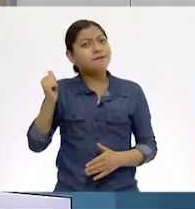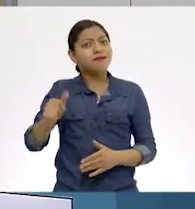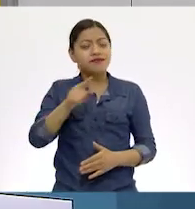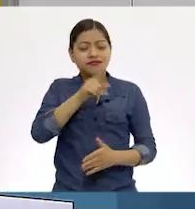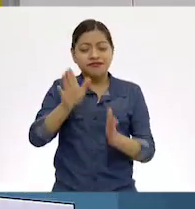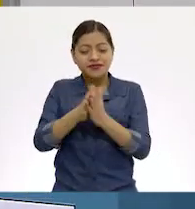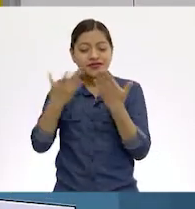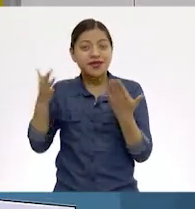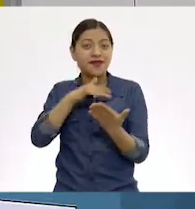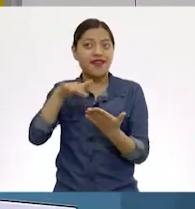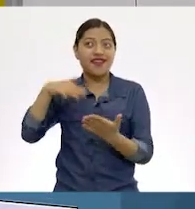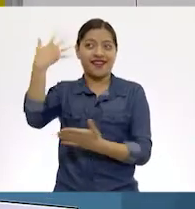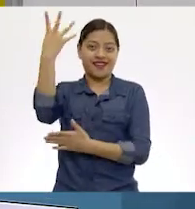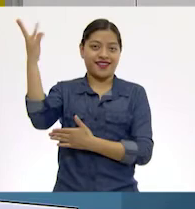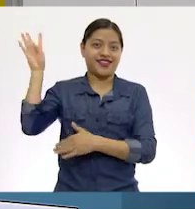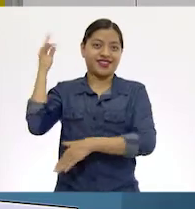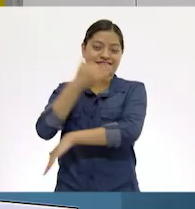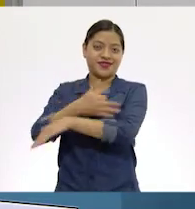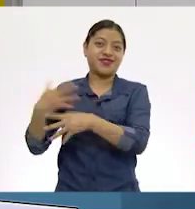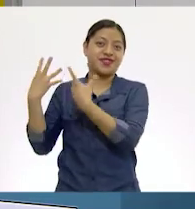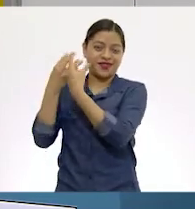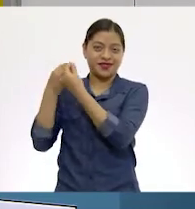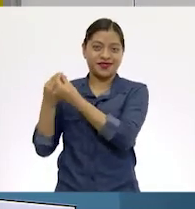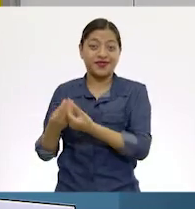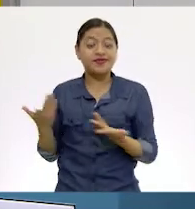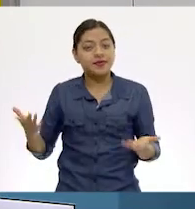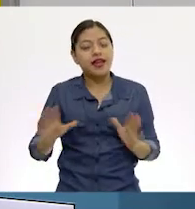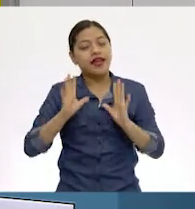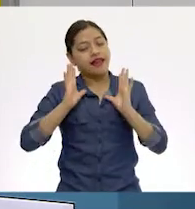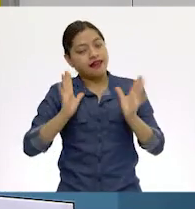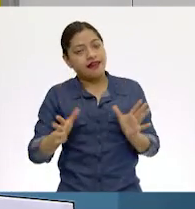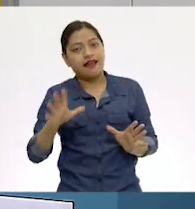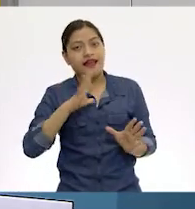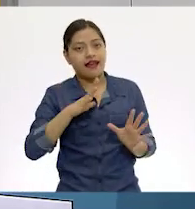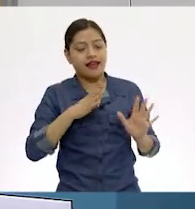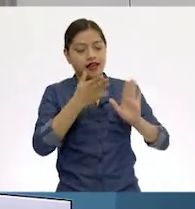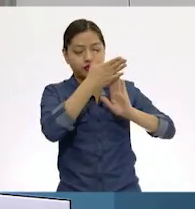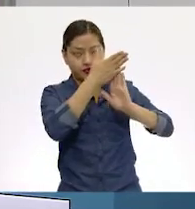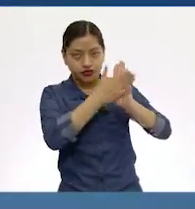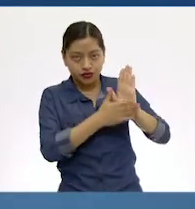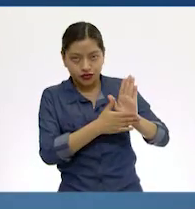familia. Bien, pues ya tenemos varios datos. ¿Nos faltará alguno?